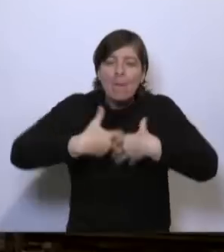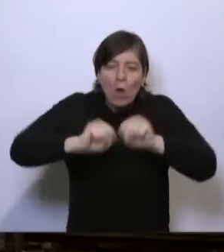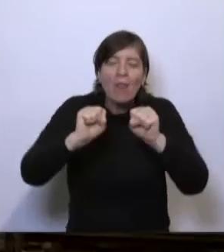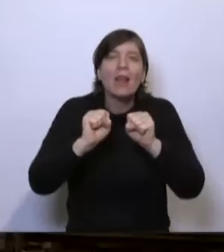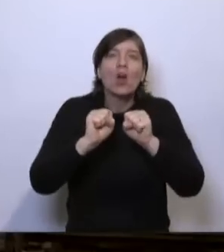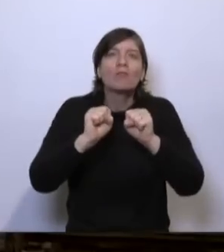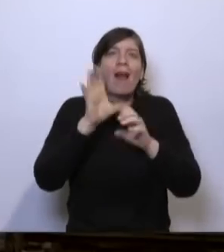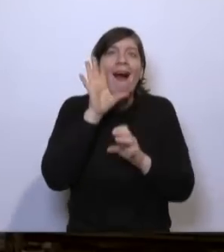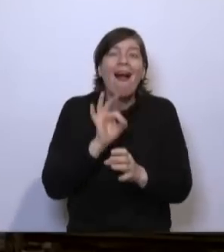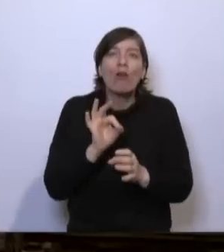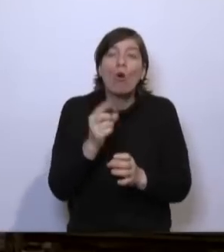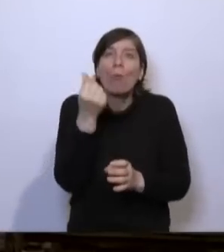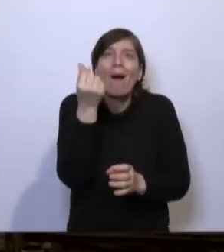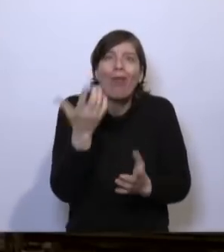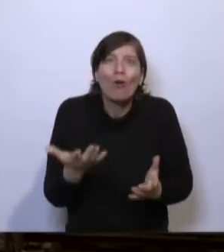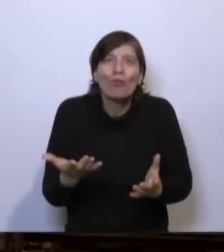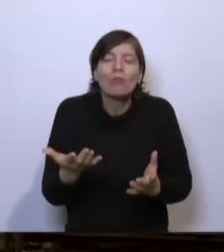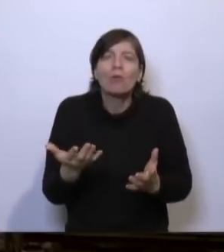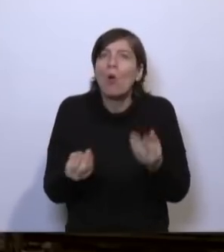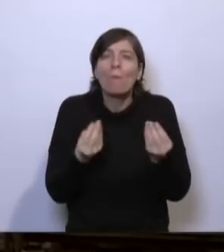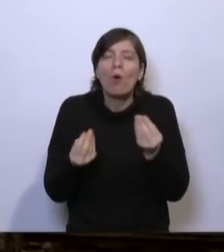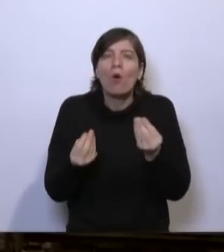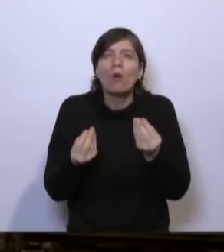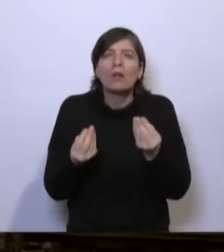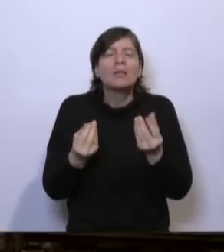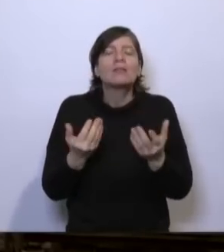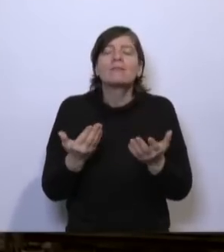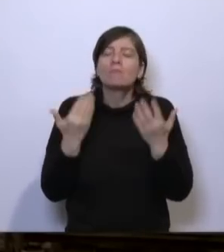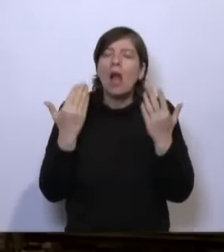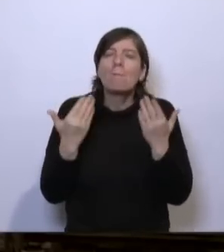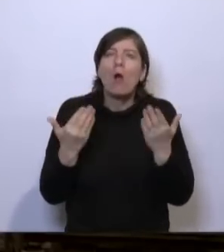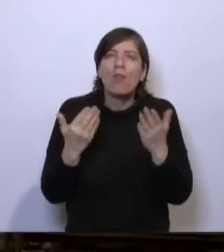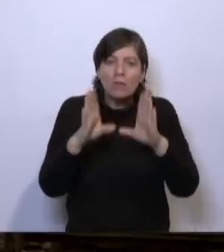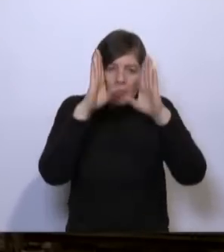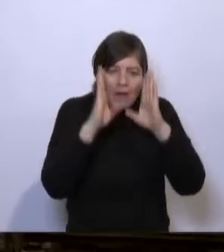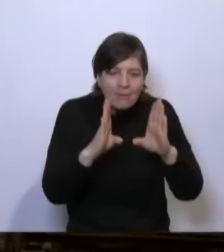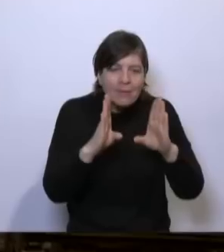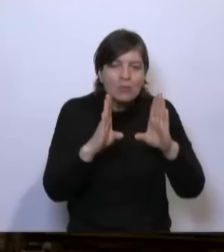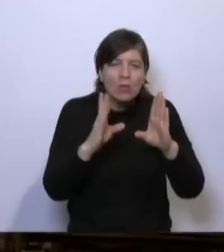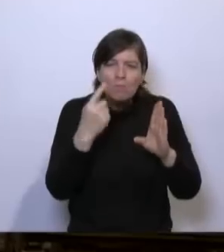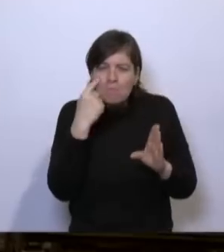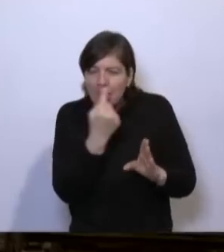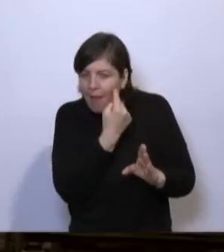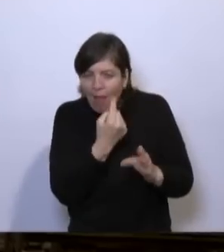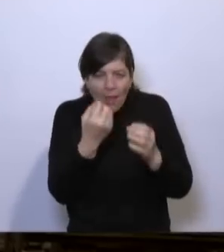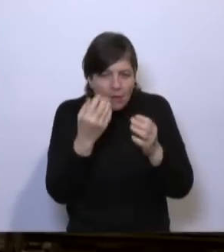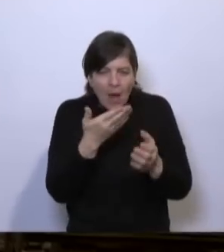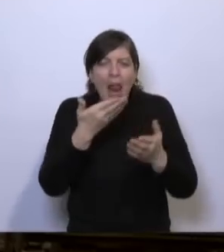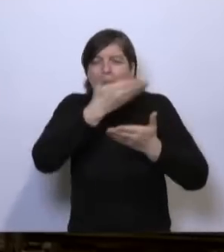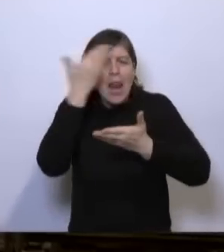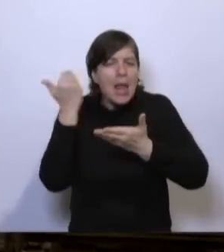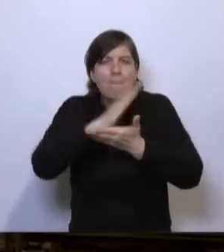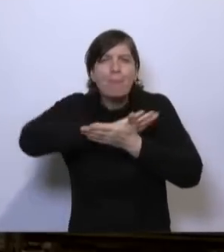encontrar algo de gran valor, tenemos que poder estar atentos y agudizar la mirada, limpiar